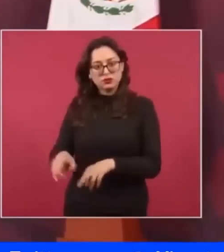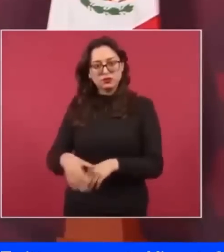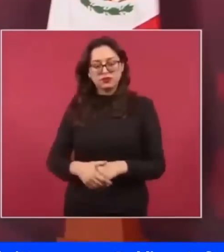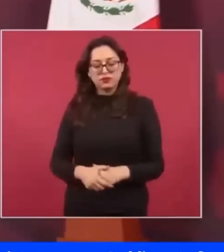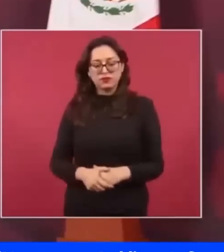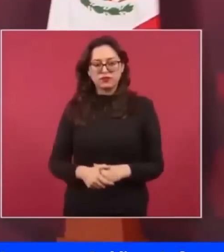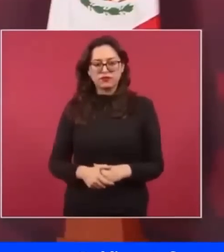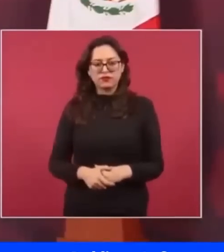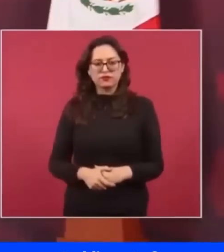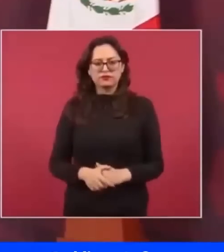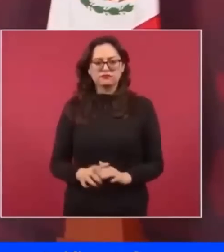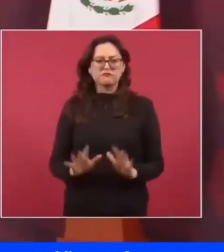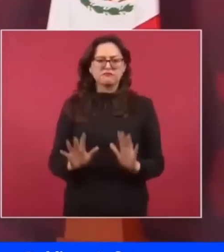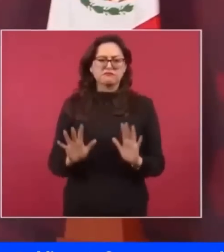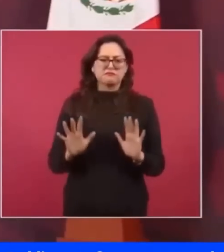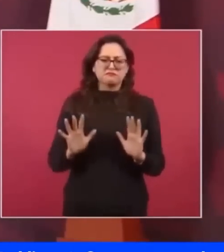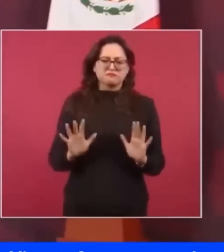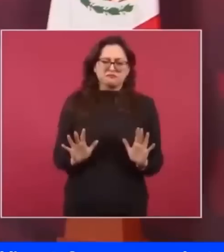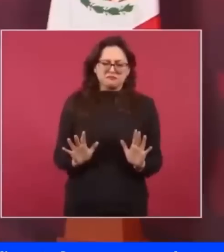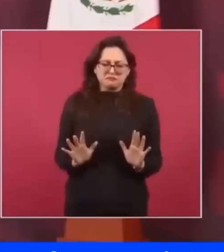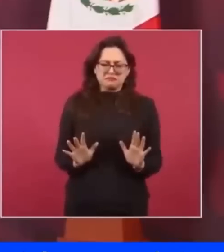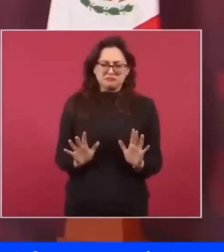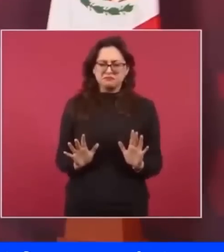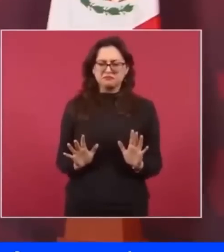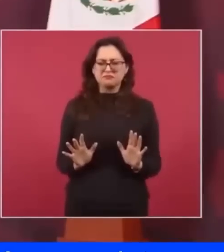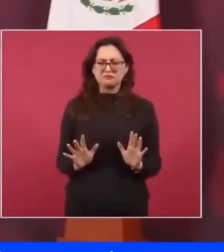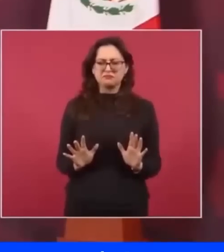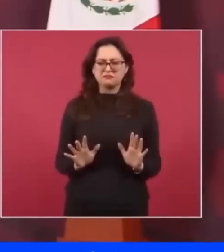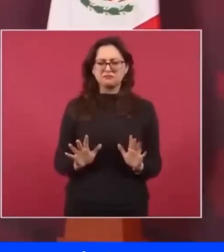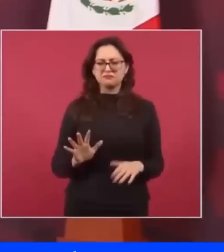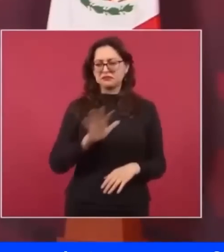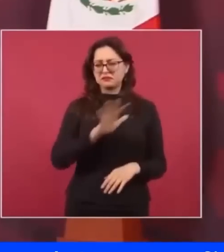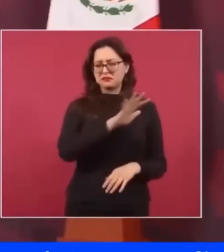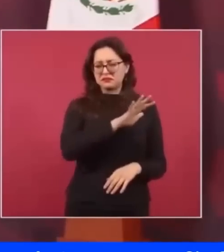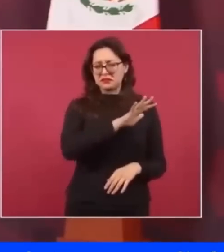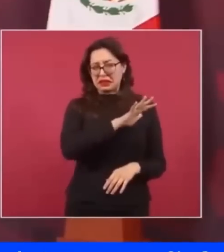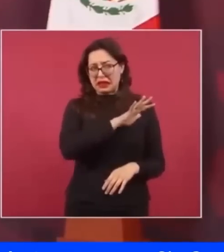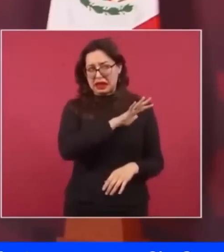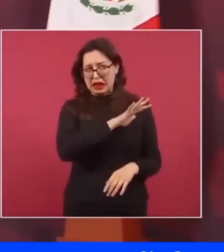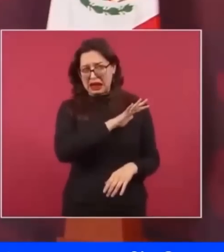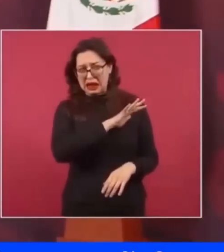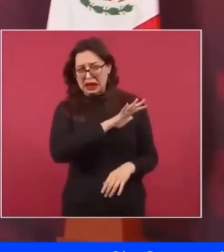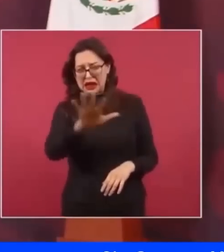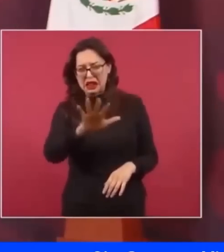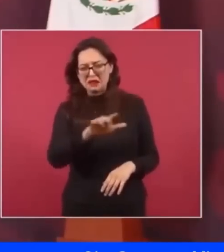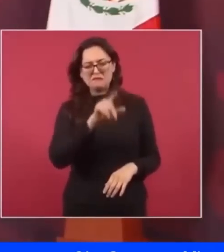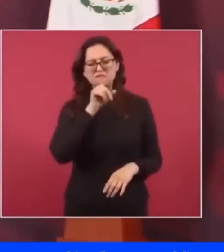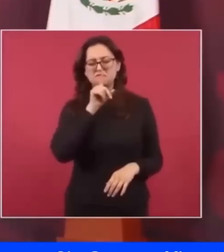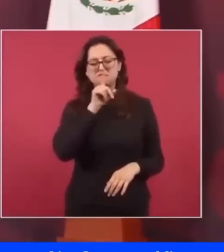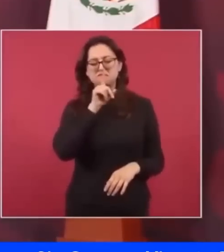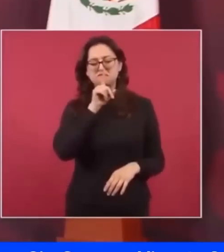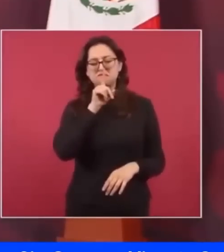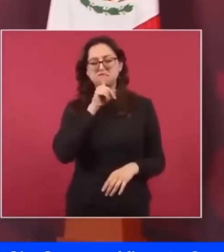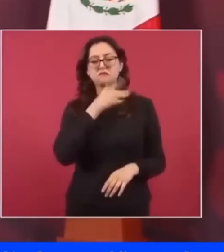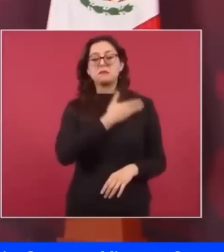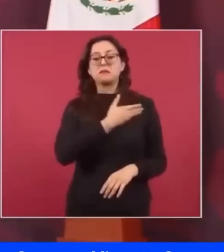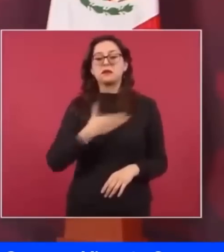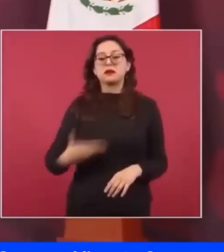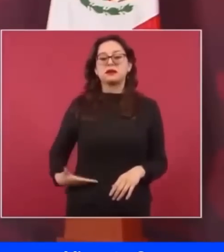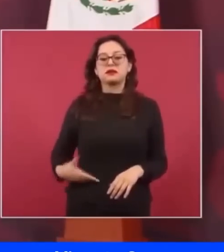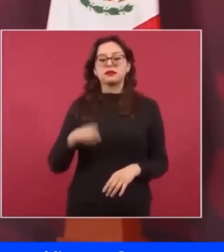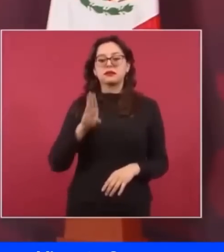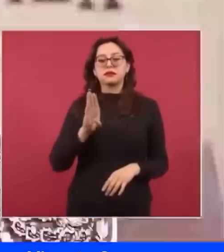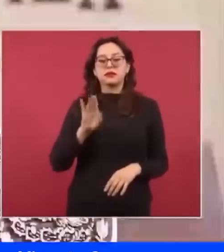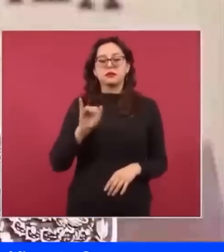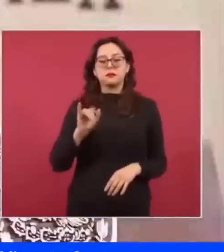no generalizo porque tenemos la fortuna de que el presidente Biden